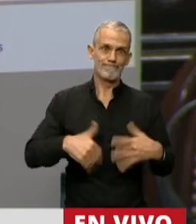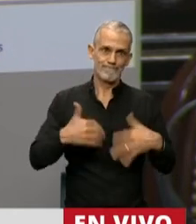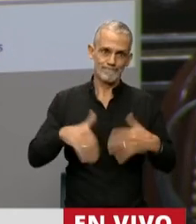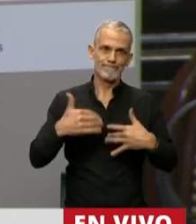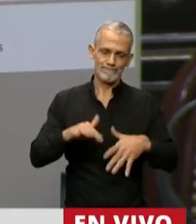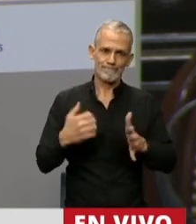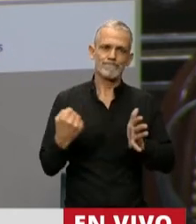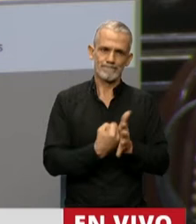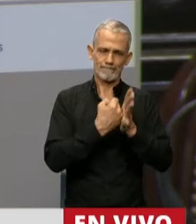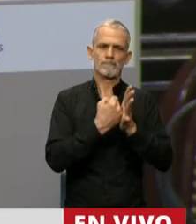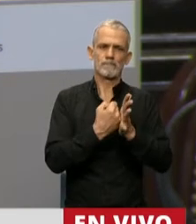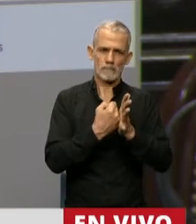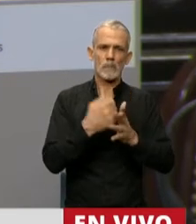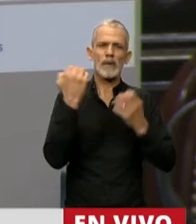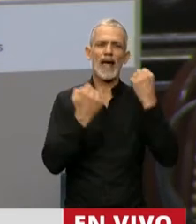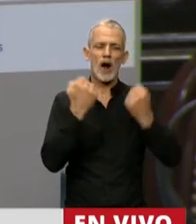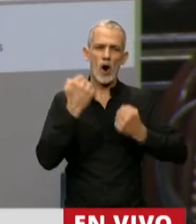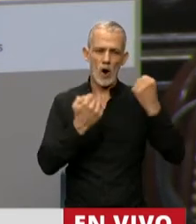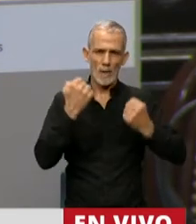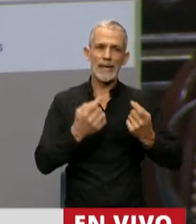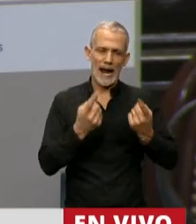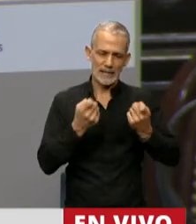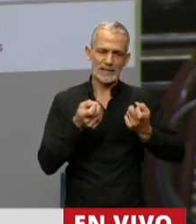tiene un impacto en nuestra economía